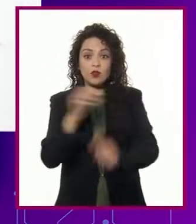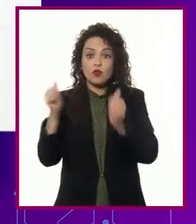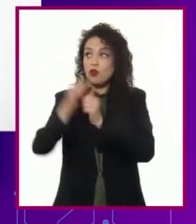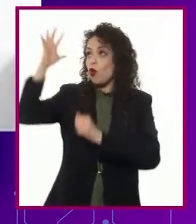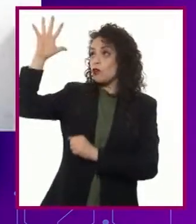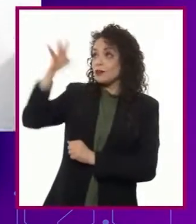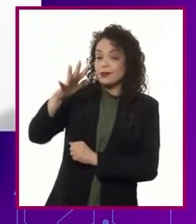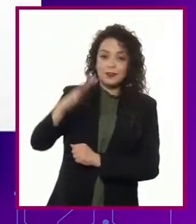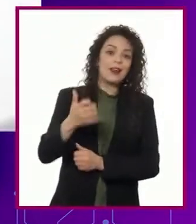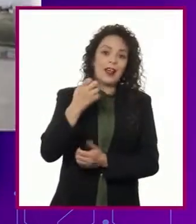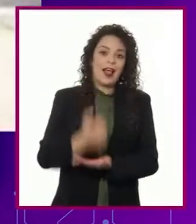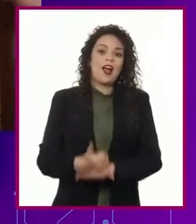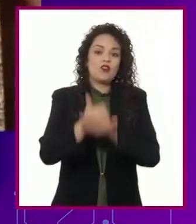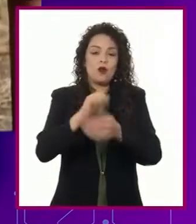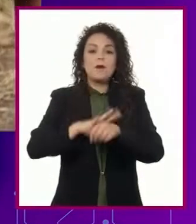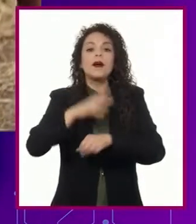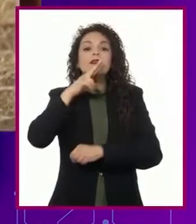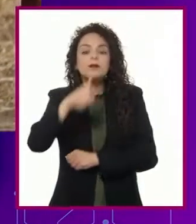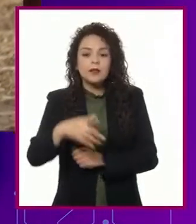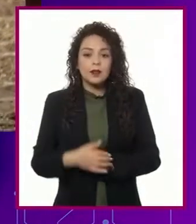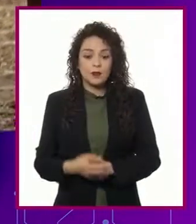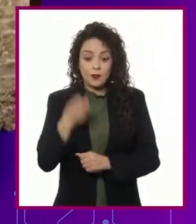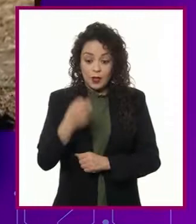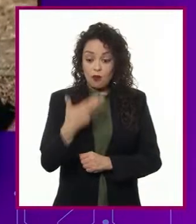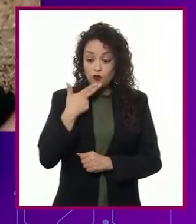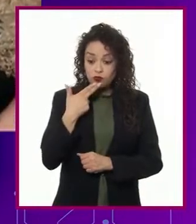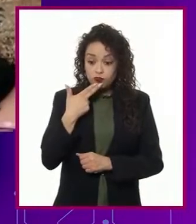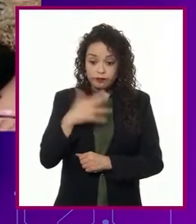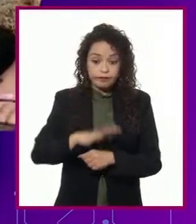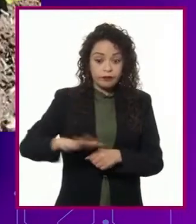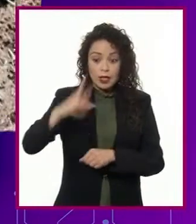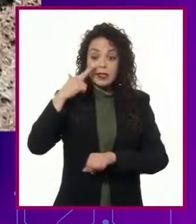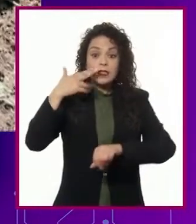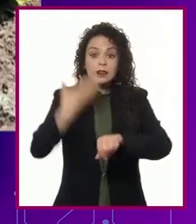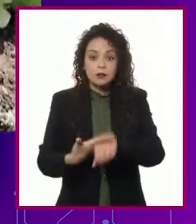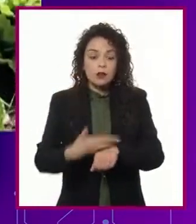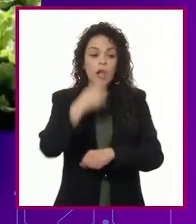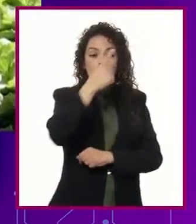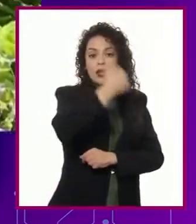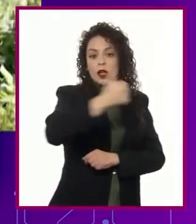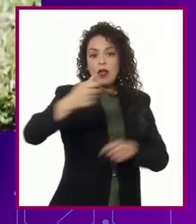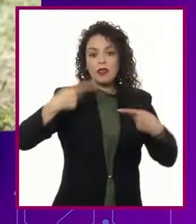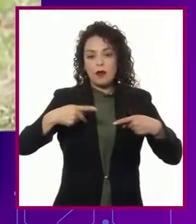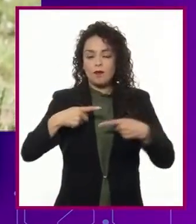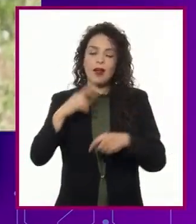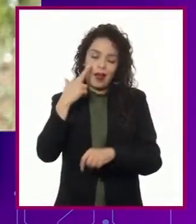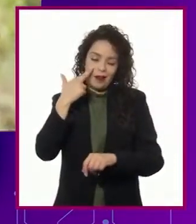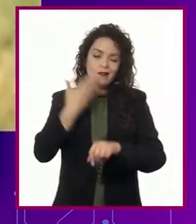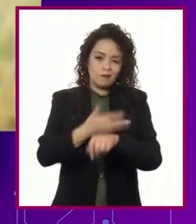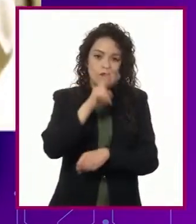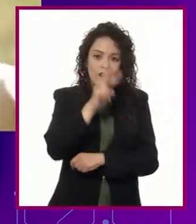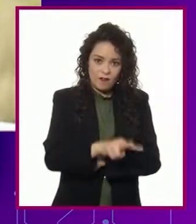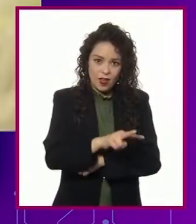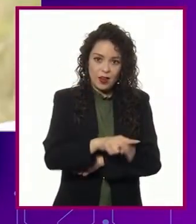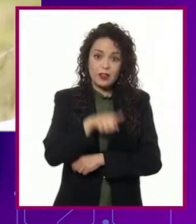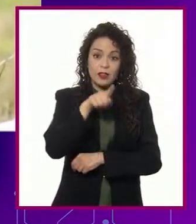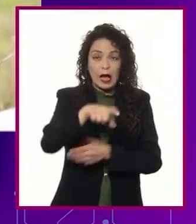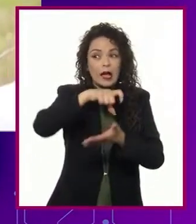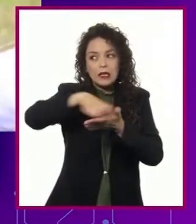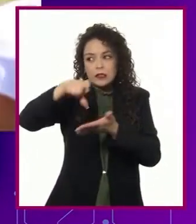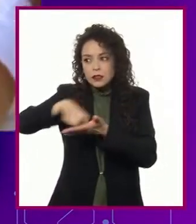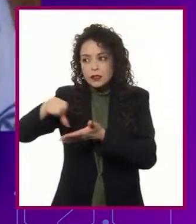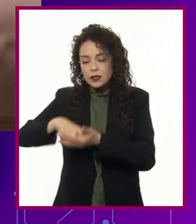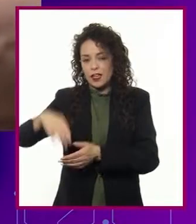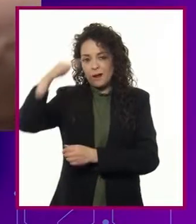No obstante, el consumo responsable es tarea de cada persona. Un consumidor responsable reflexiona sobre